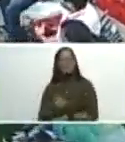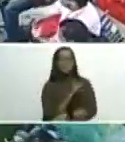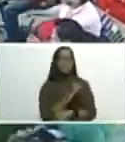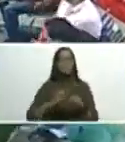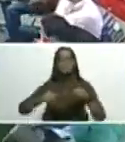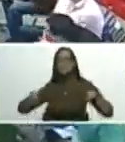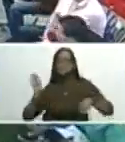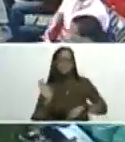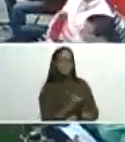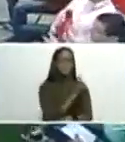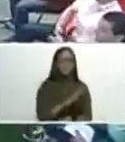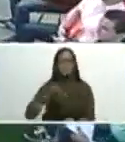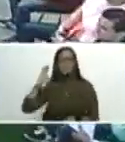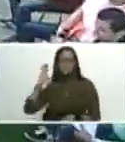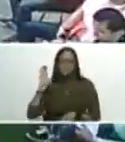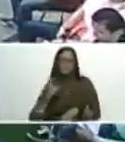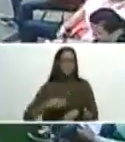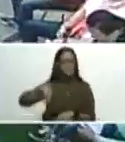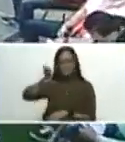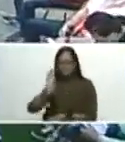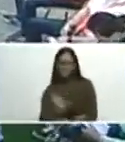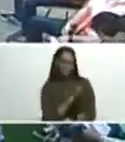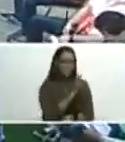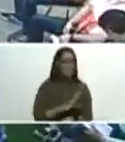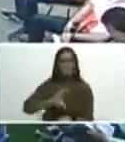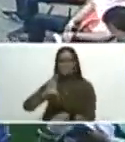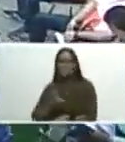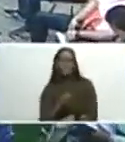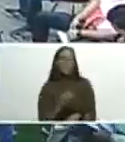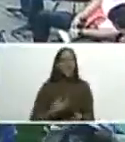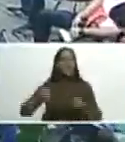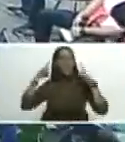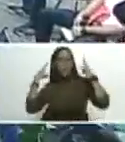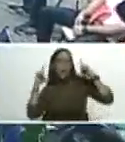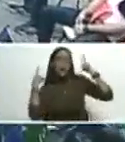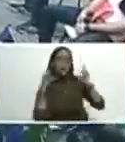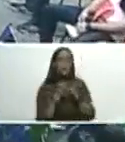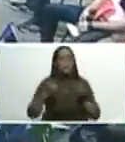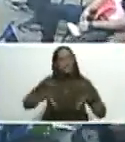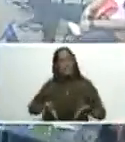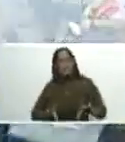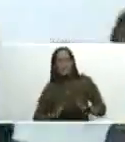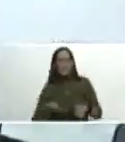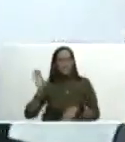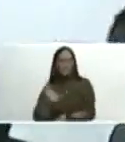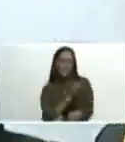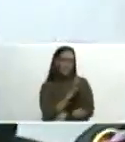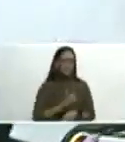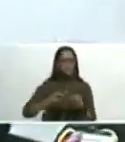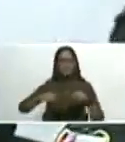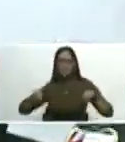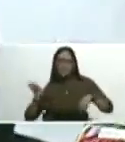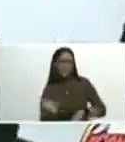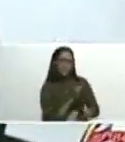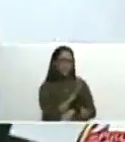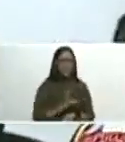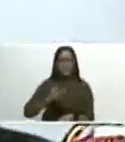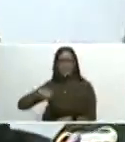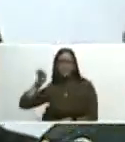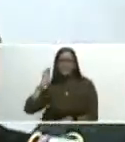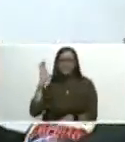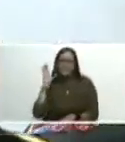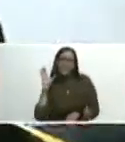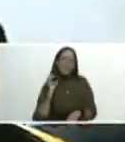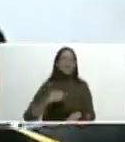Cantarle a mi tierra, quiero cantarle a mi país, quiero cantarle a la Guaira, pueblo donde yo nací. Quiero cantarle a mi tierra, quiero cantarle a